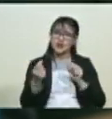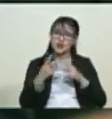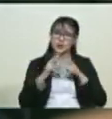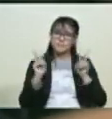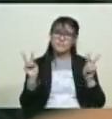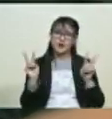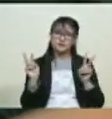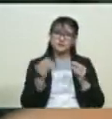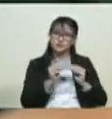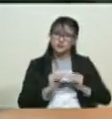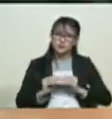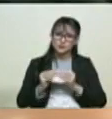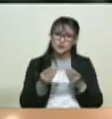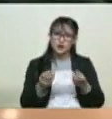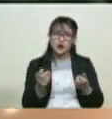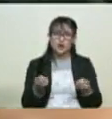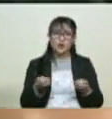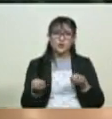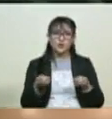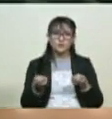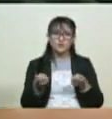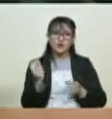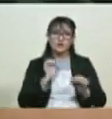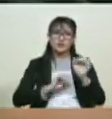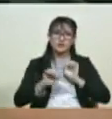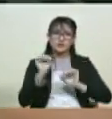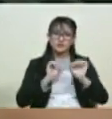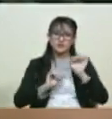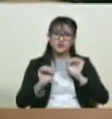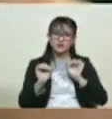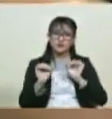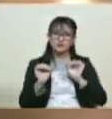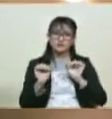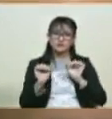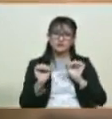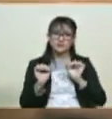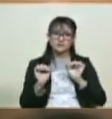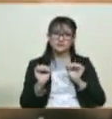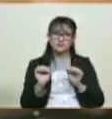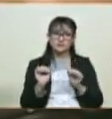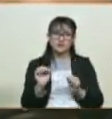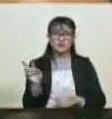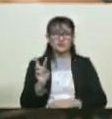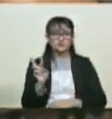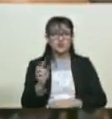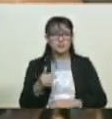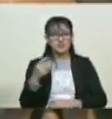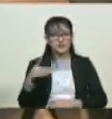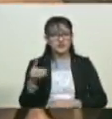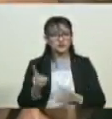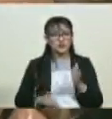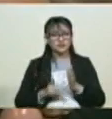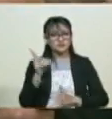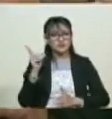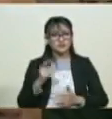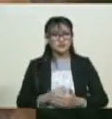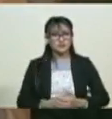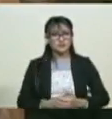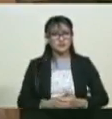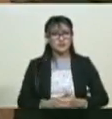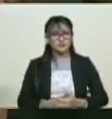la recuperación económica y la defensa de nuestro país y su derecho al desarrollo